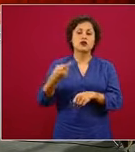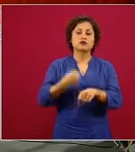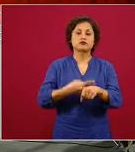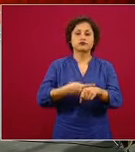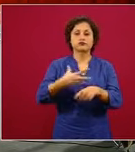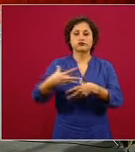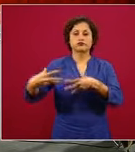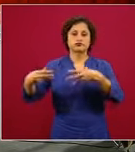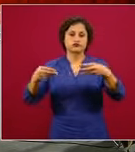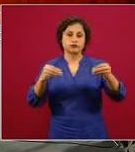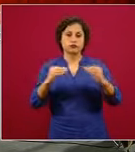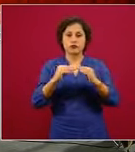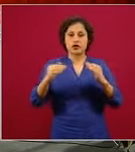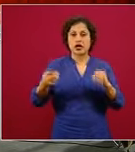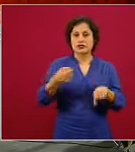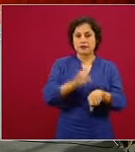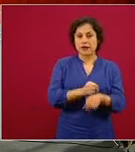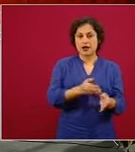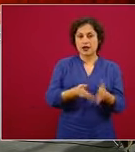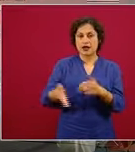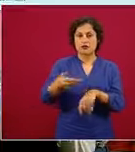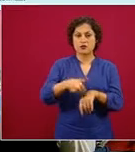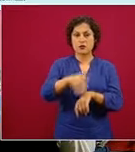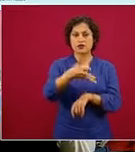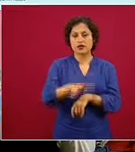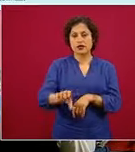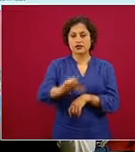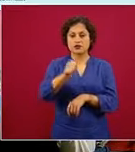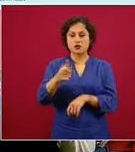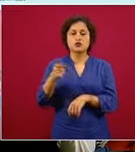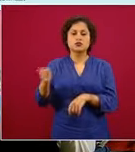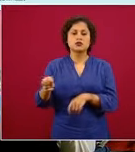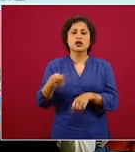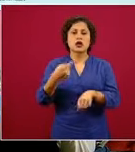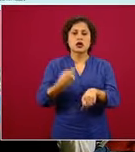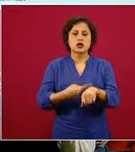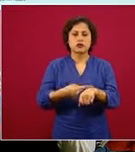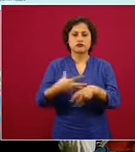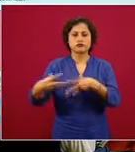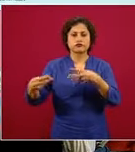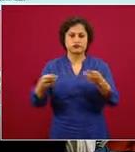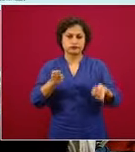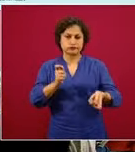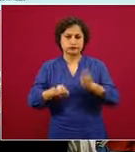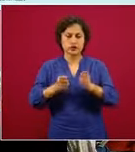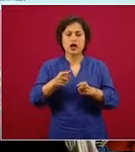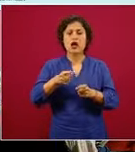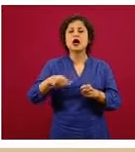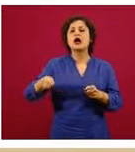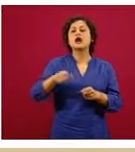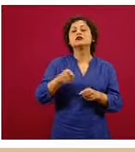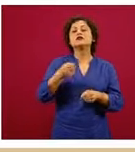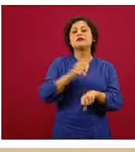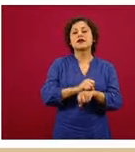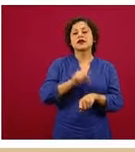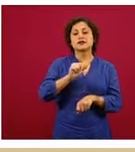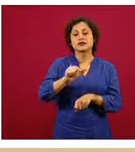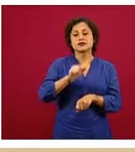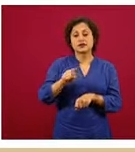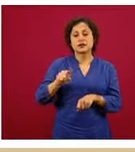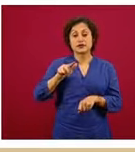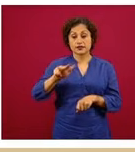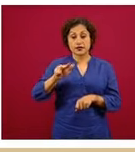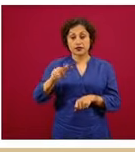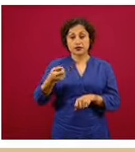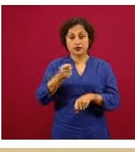desde que inicia en la semana 10-11, mantiene una epidemia controlada prácticamente hasta la semana 17, en la 18 tiene un